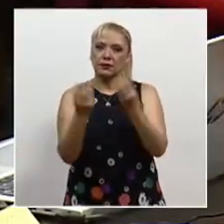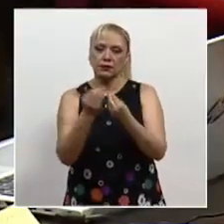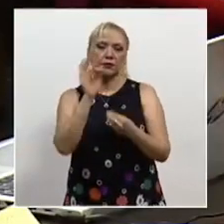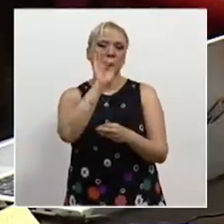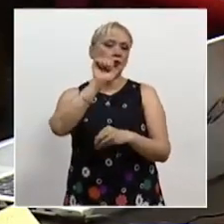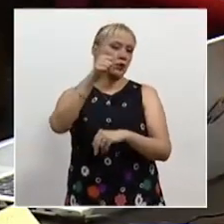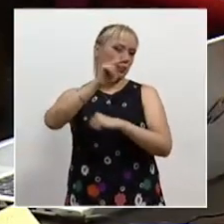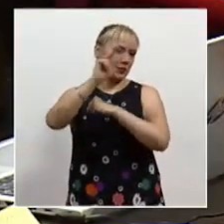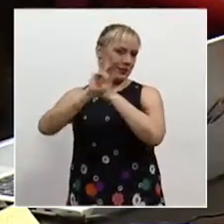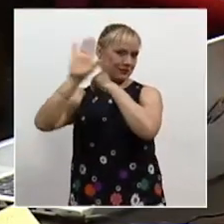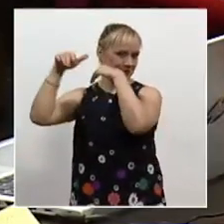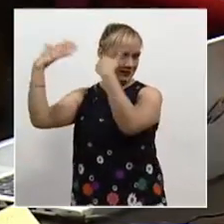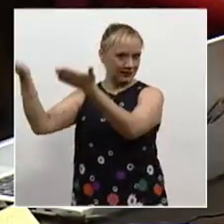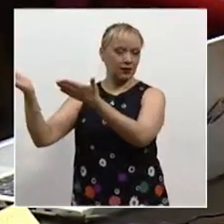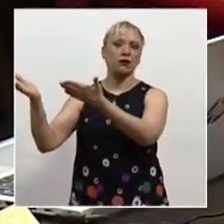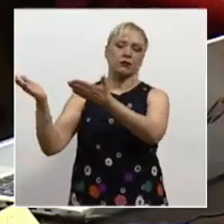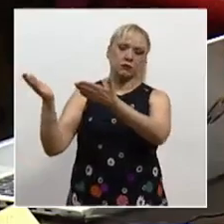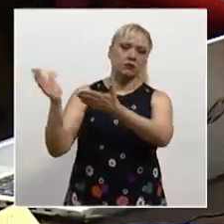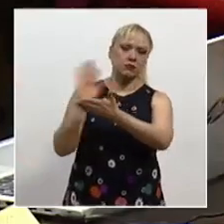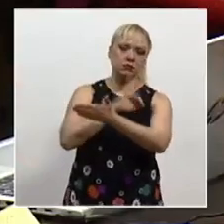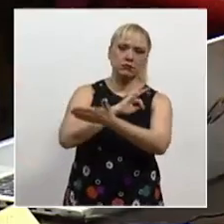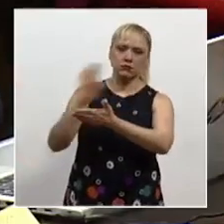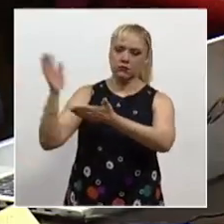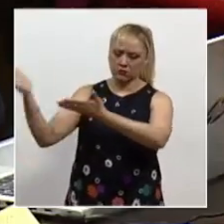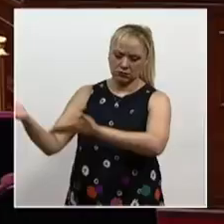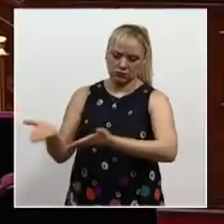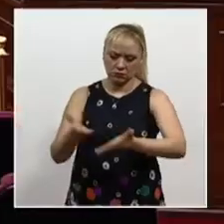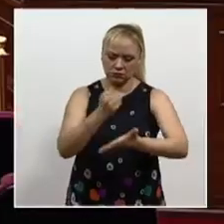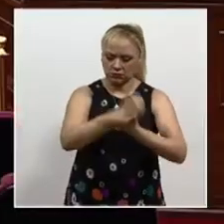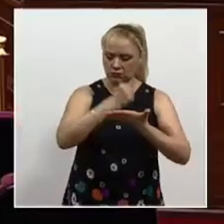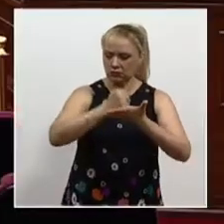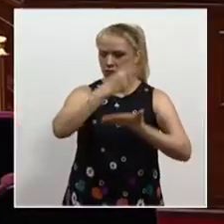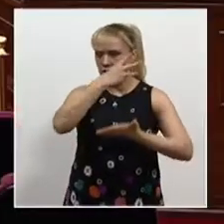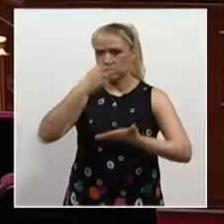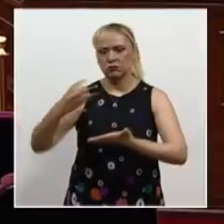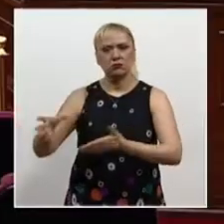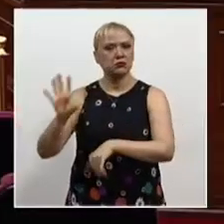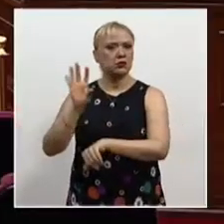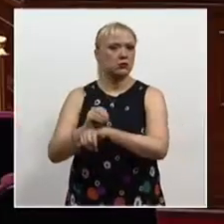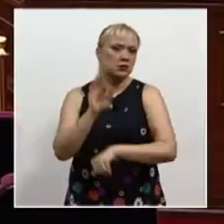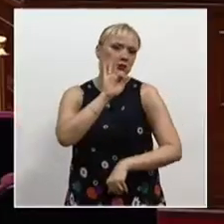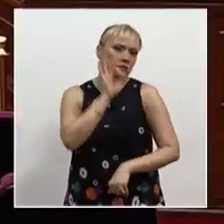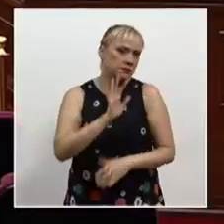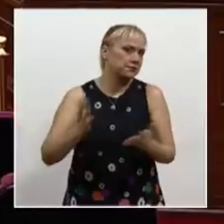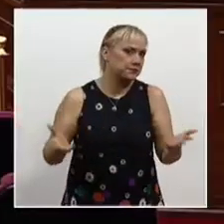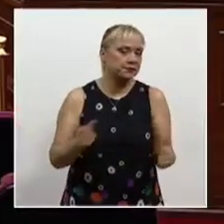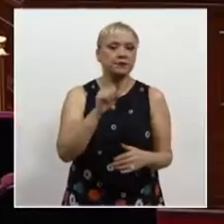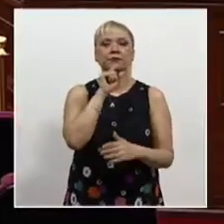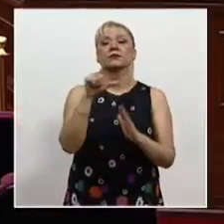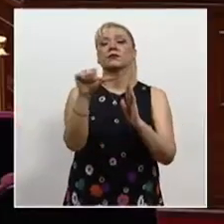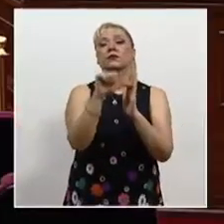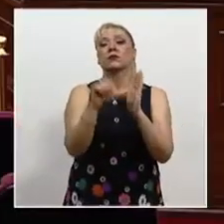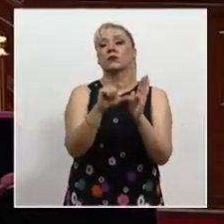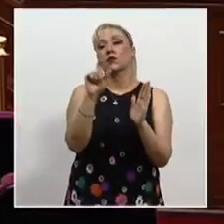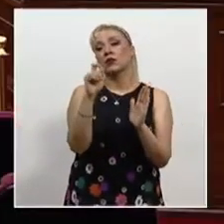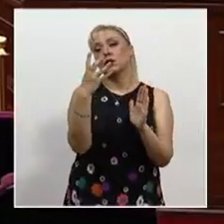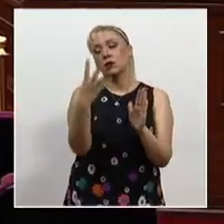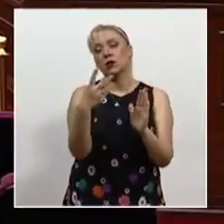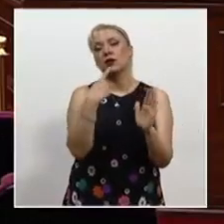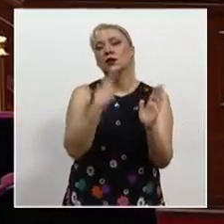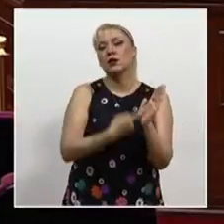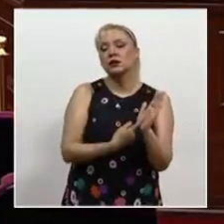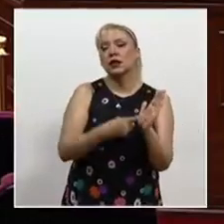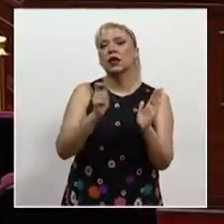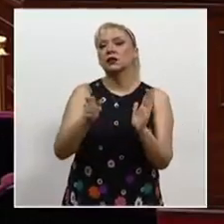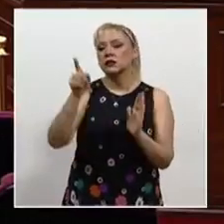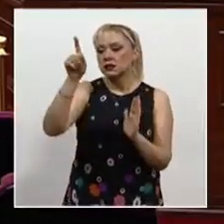extranjeras tuvieran un determinado estatus migratorio. También declaró inválida una porción del artículo 24 de esa ley que condicionaba el